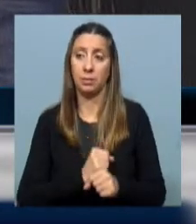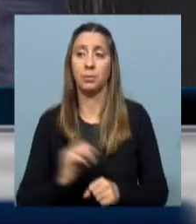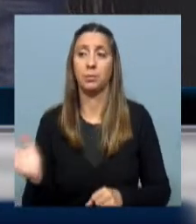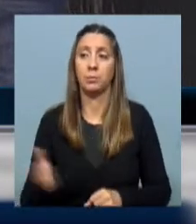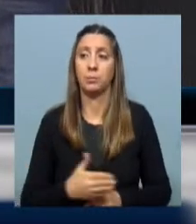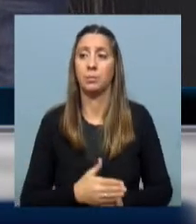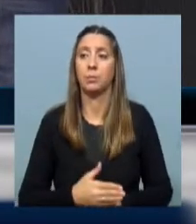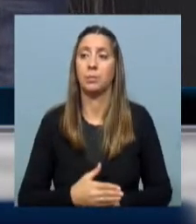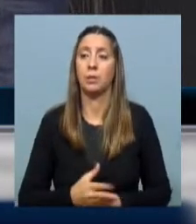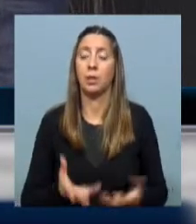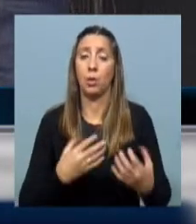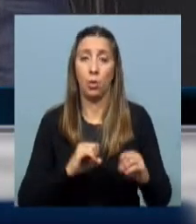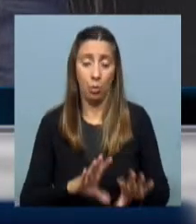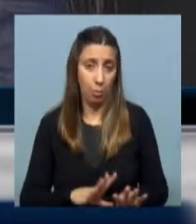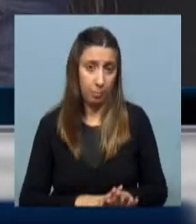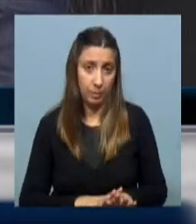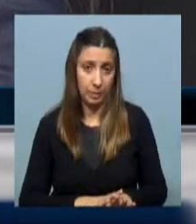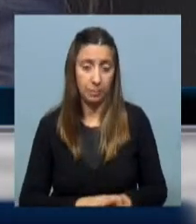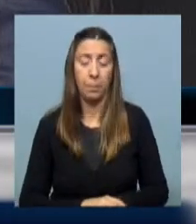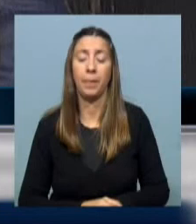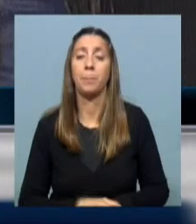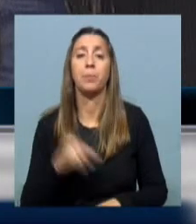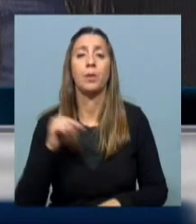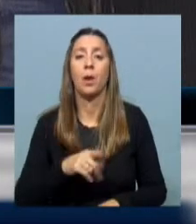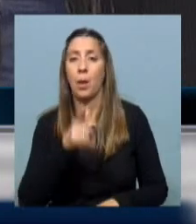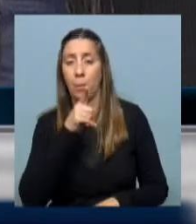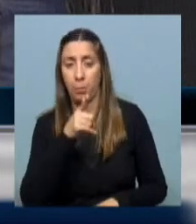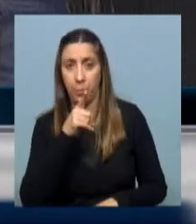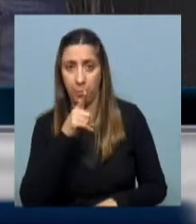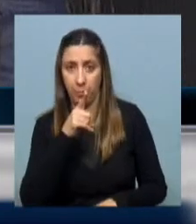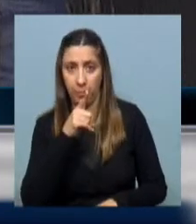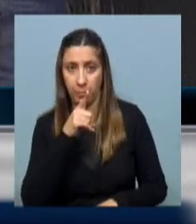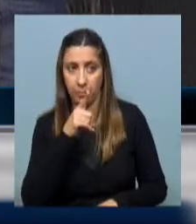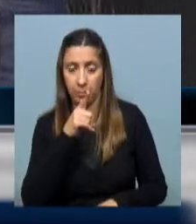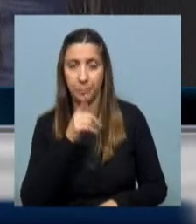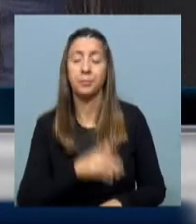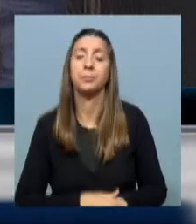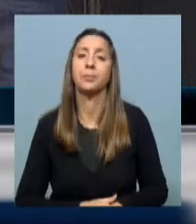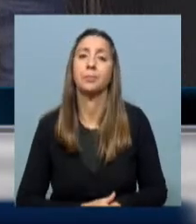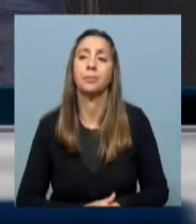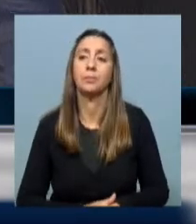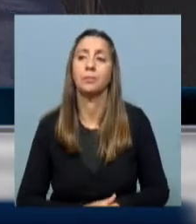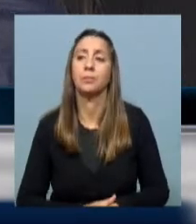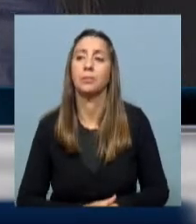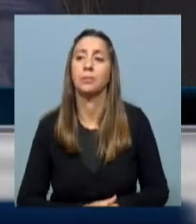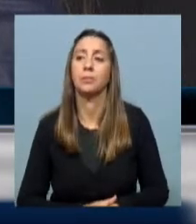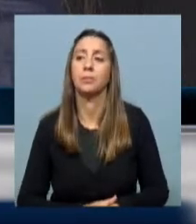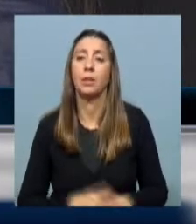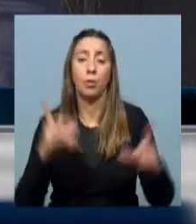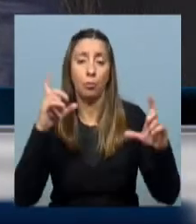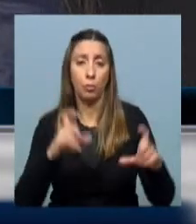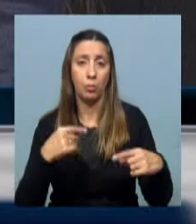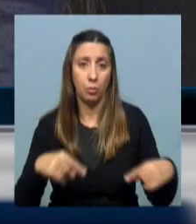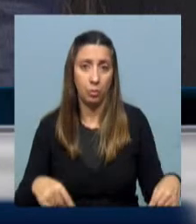que estuvimos desde el minuto cero. Hoy en día parece ser que uno, si uno no sube una foto de lo que